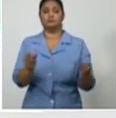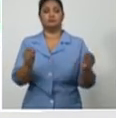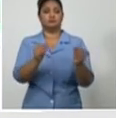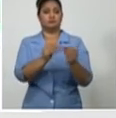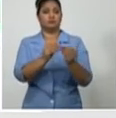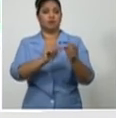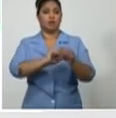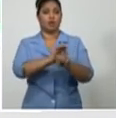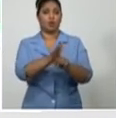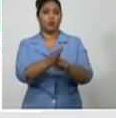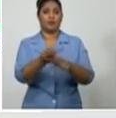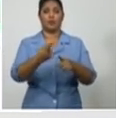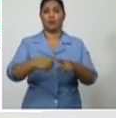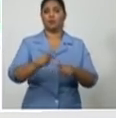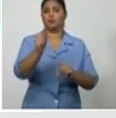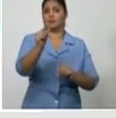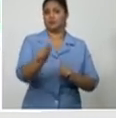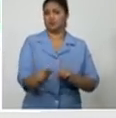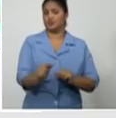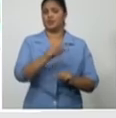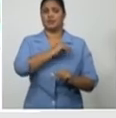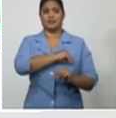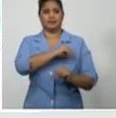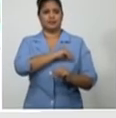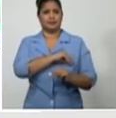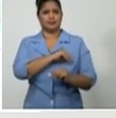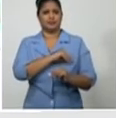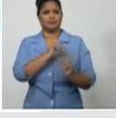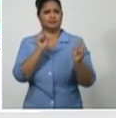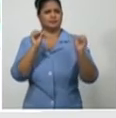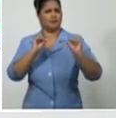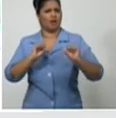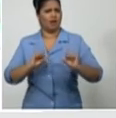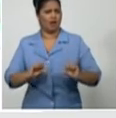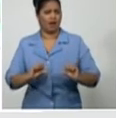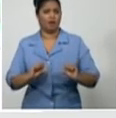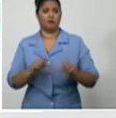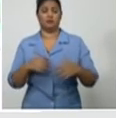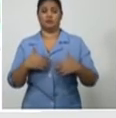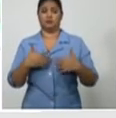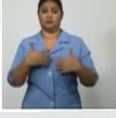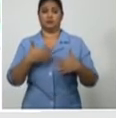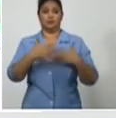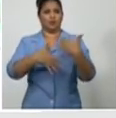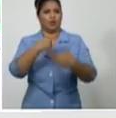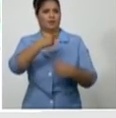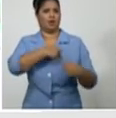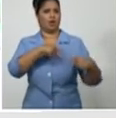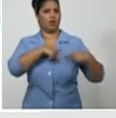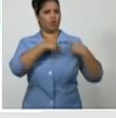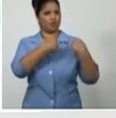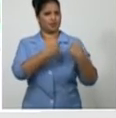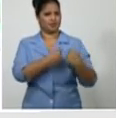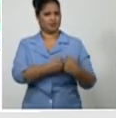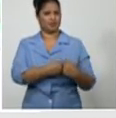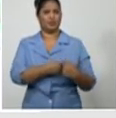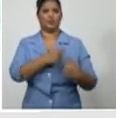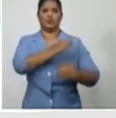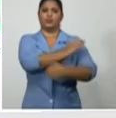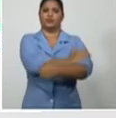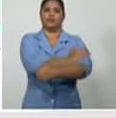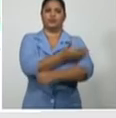con antecedentes de cardiopatía isquémica, diabetes mellitus, hipertensión arterial, un síndrome